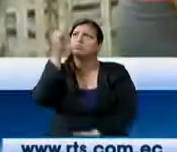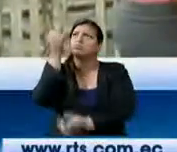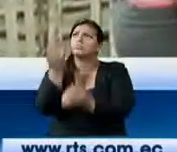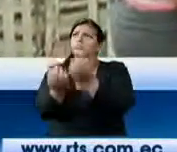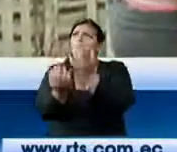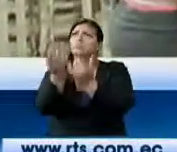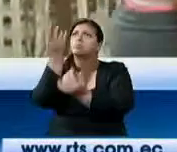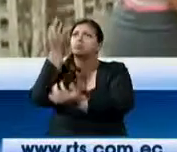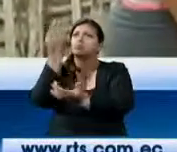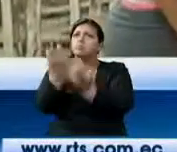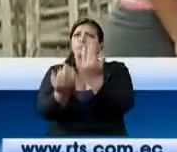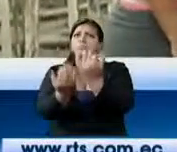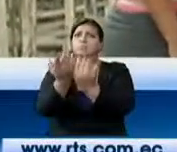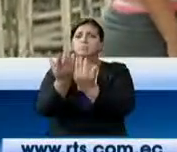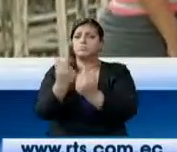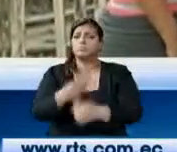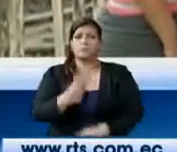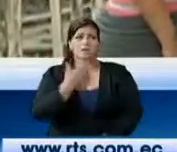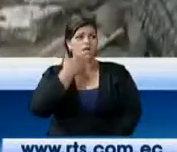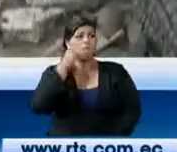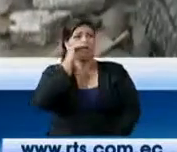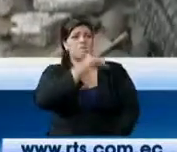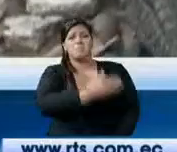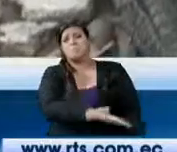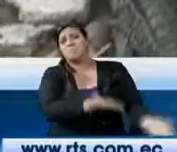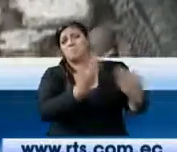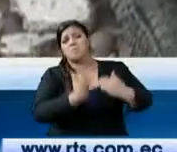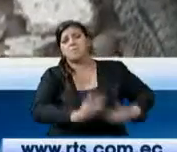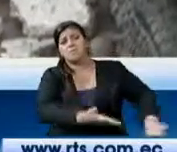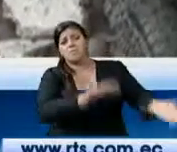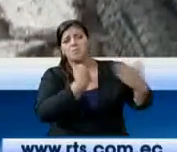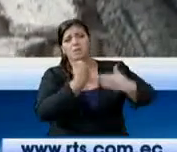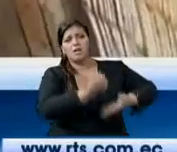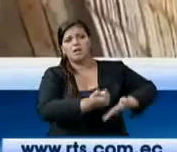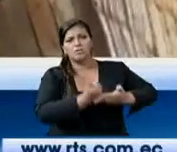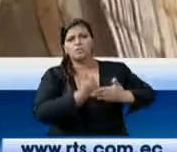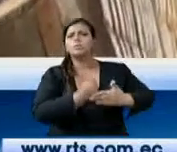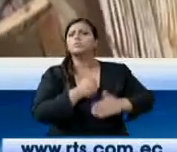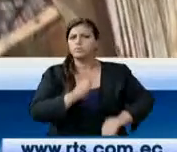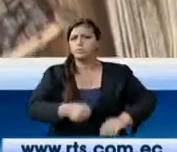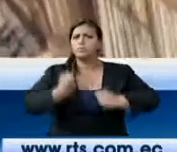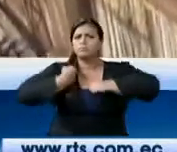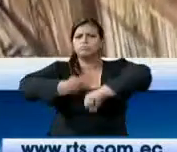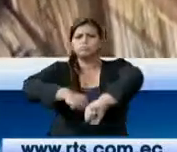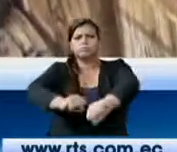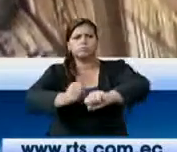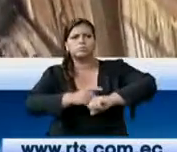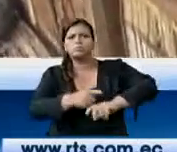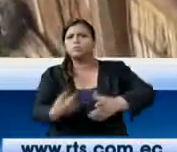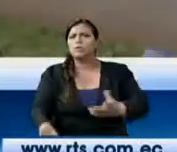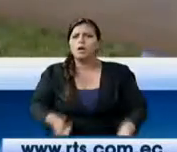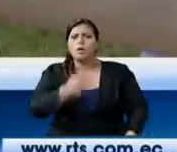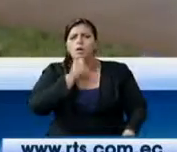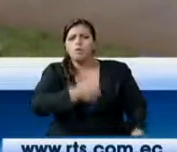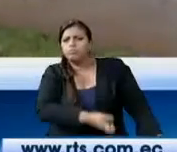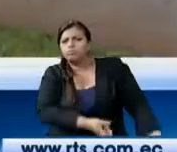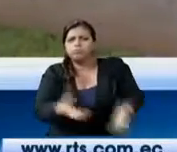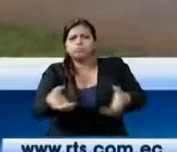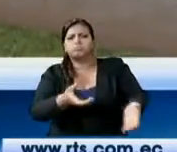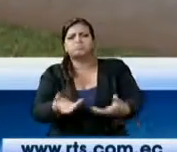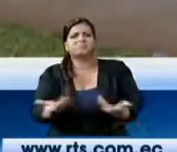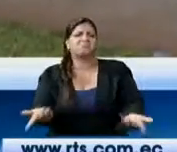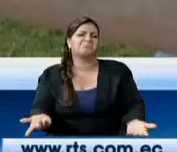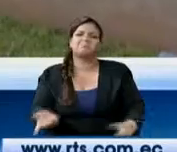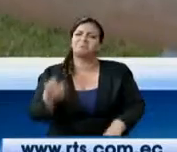los vecinos para que ayudaran a apagar las llamas, pero todo esfuerzo no sirvió. La llamarada rápidamente consumió todo. Yo estaba de